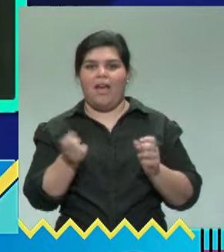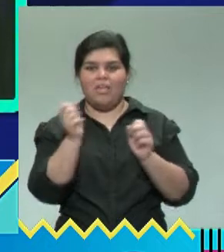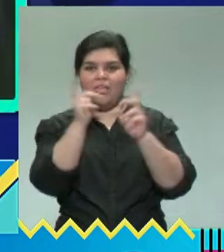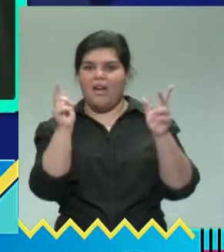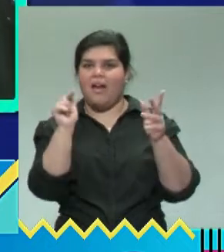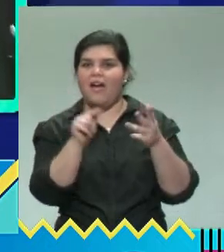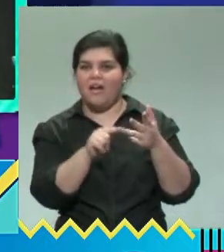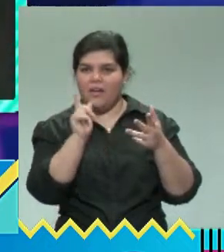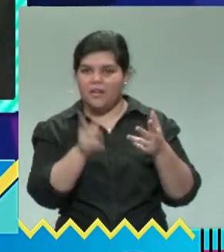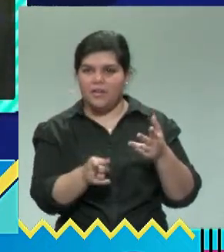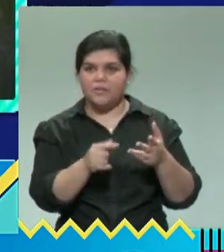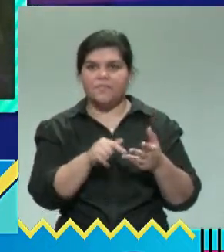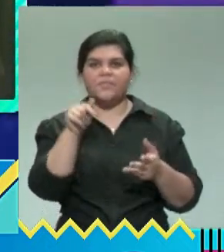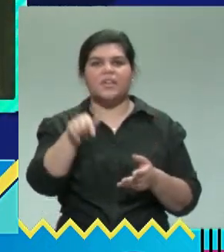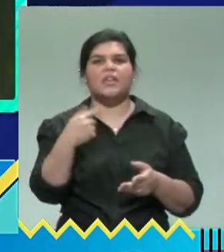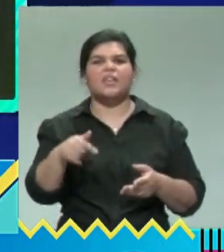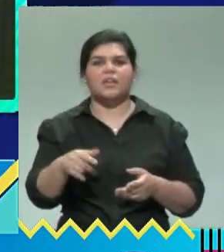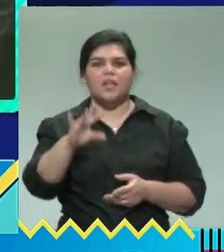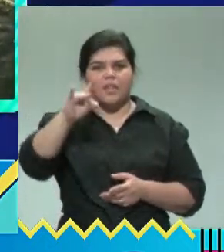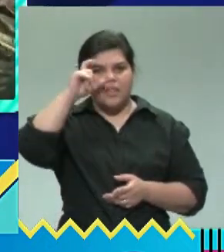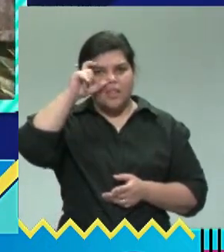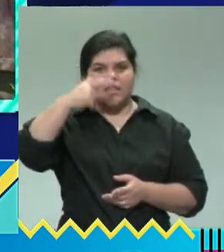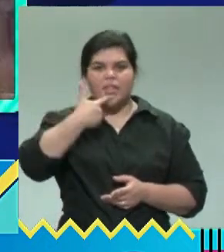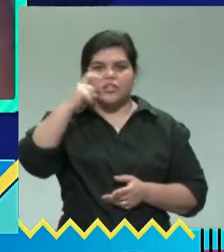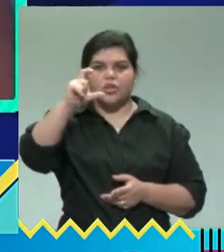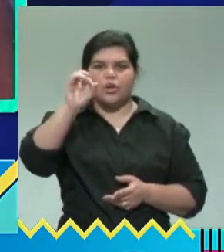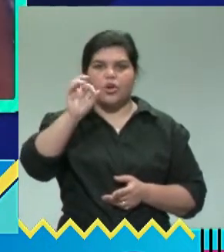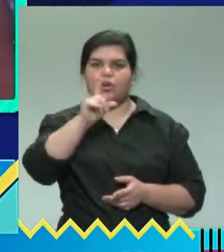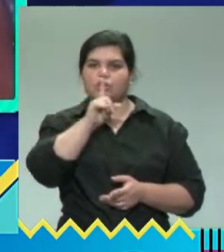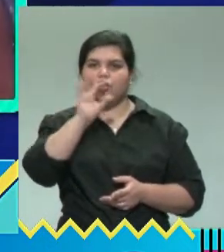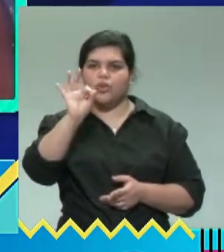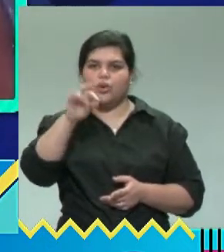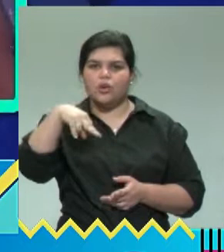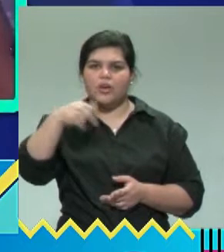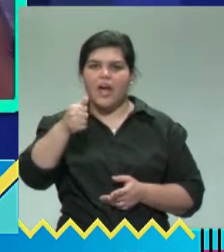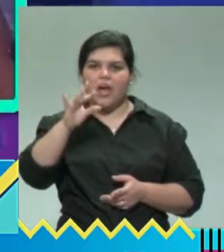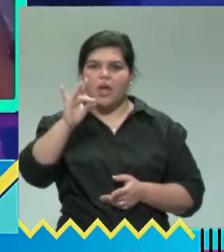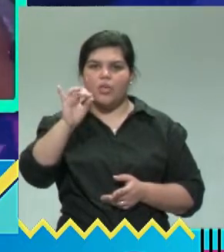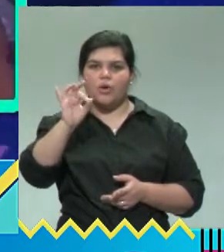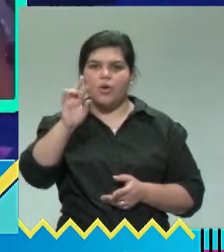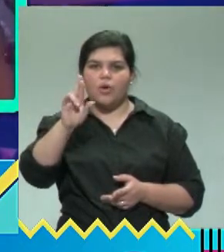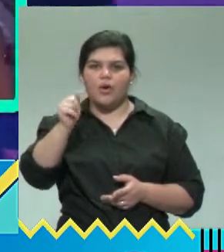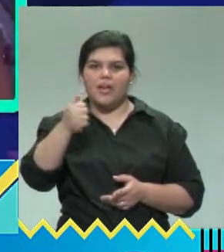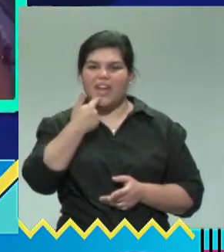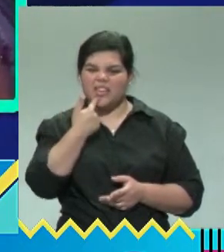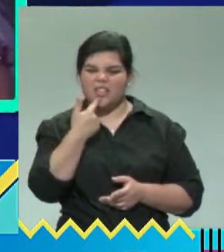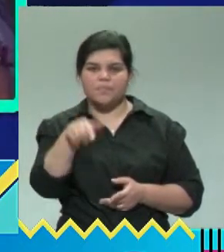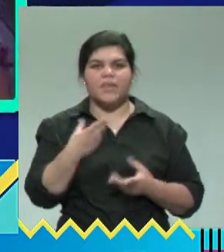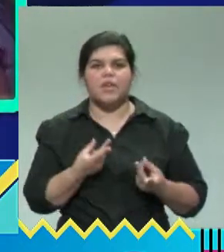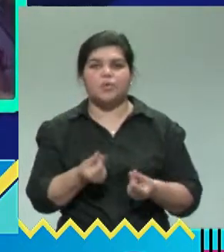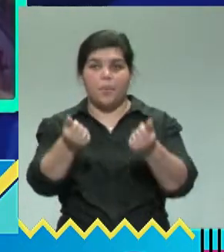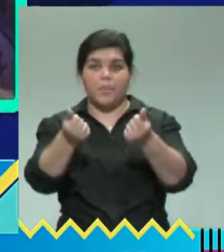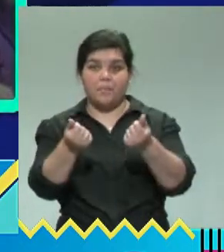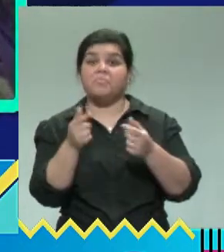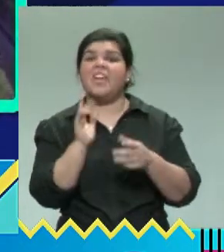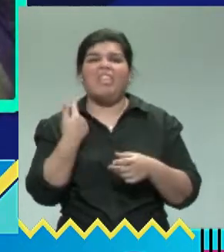es la compra de destoconadoras. ¿Qué es eso, Graciela? Sí, eso es. Una vez que el forestal está erradicado, queda el